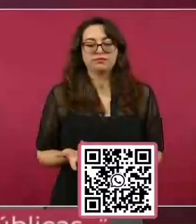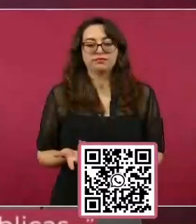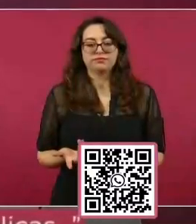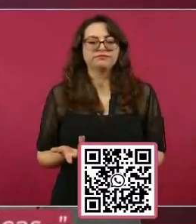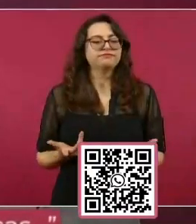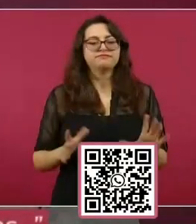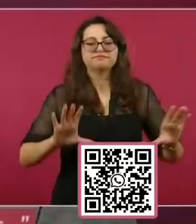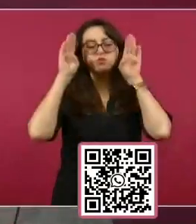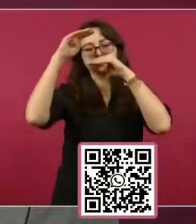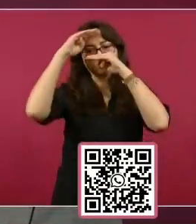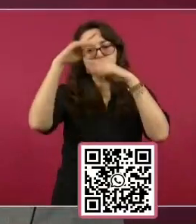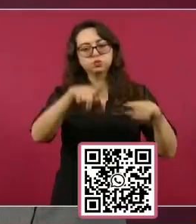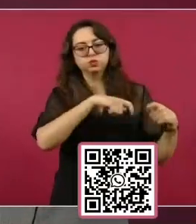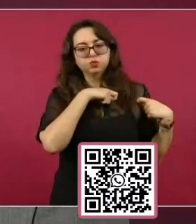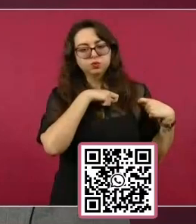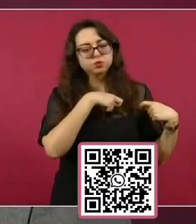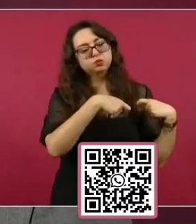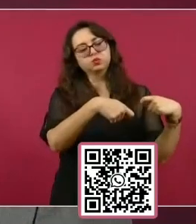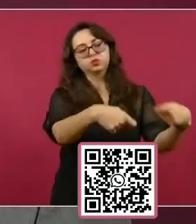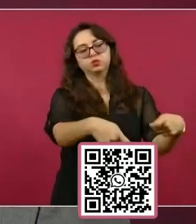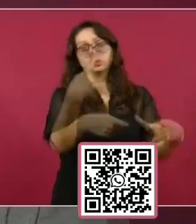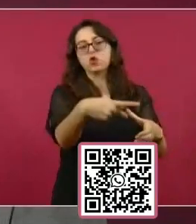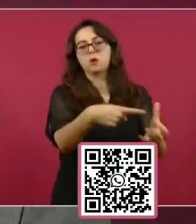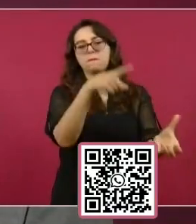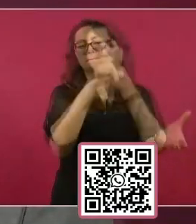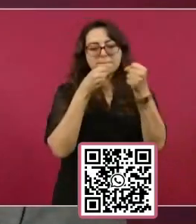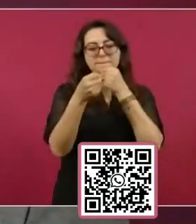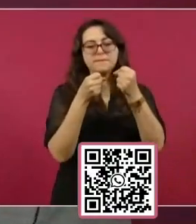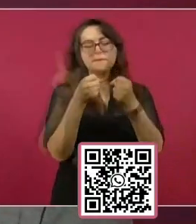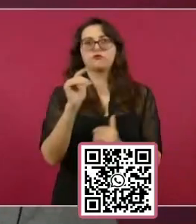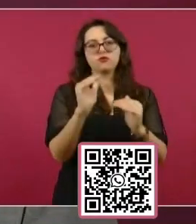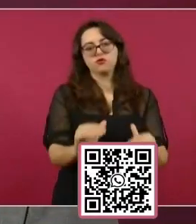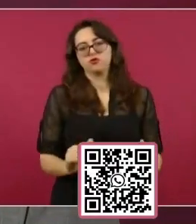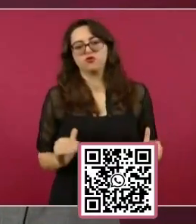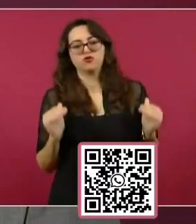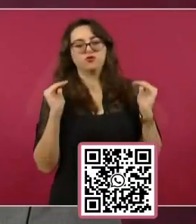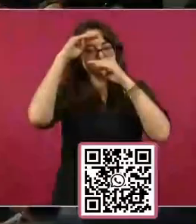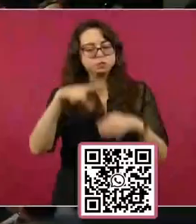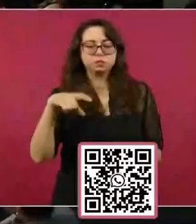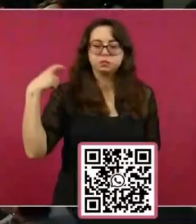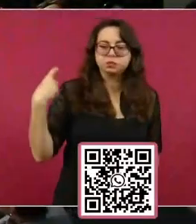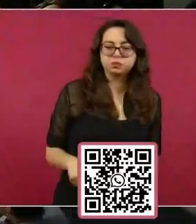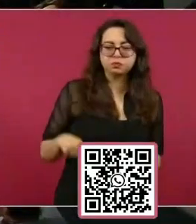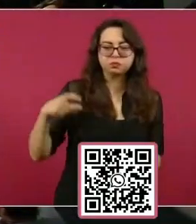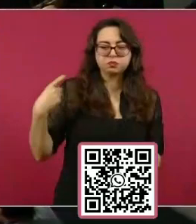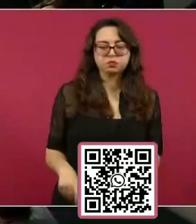bloque conservador con su grupo de élite, este supremo poder conservador, que